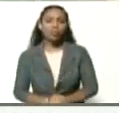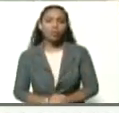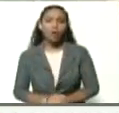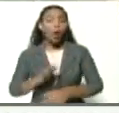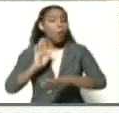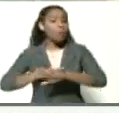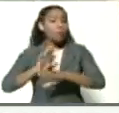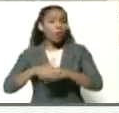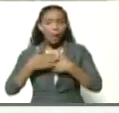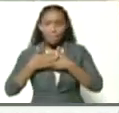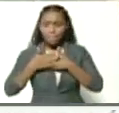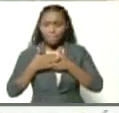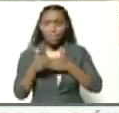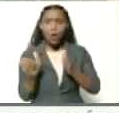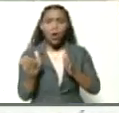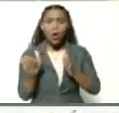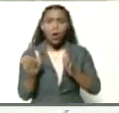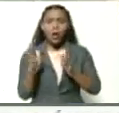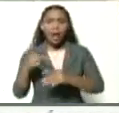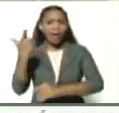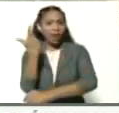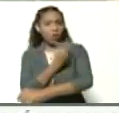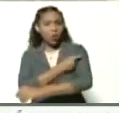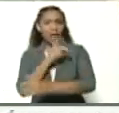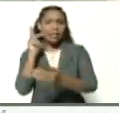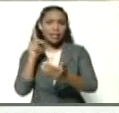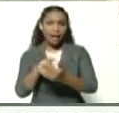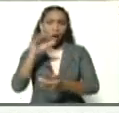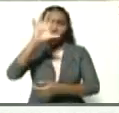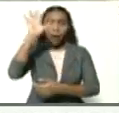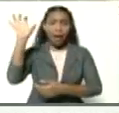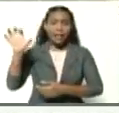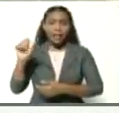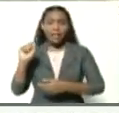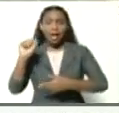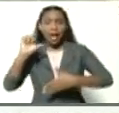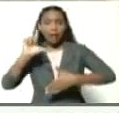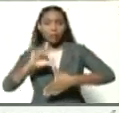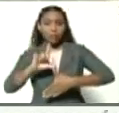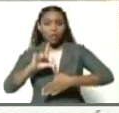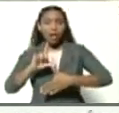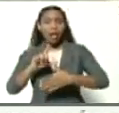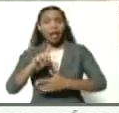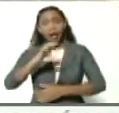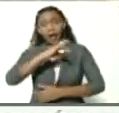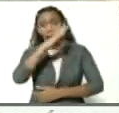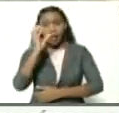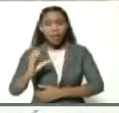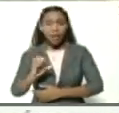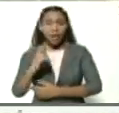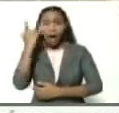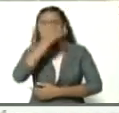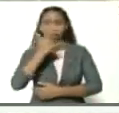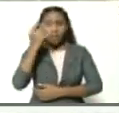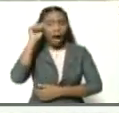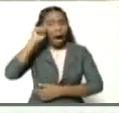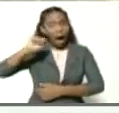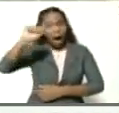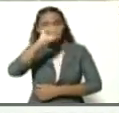porque se abran las compuertas y la vacuna llegue a los países de América Latina, el Caribe, África, Asia, a los países del